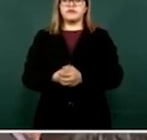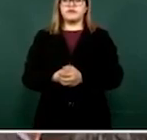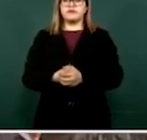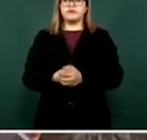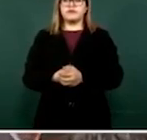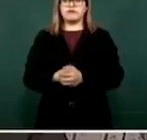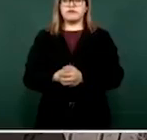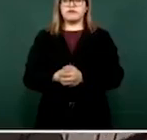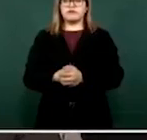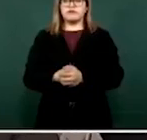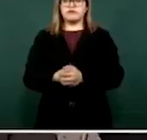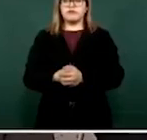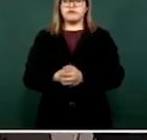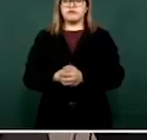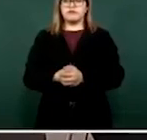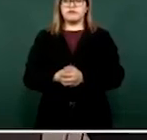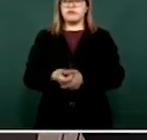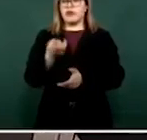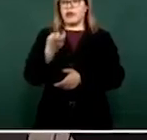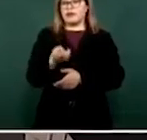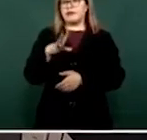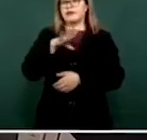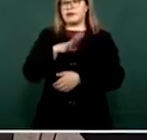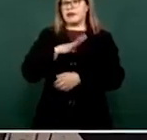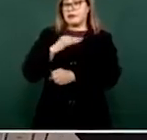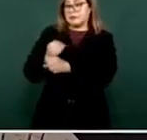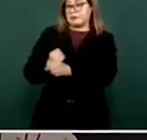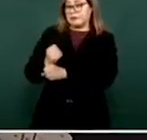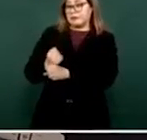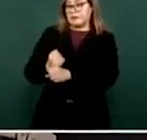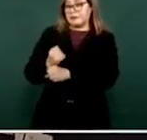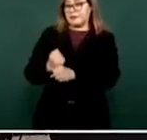Entonces, se están haciendo licitaciones y